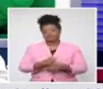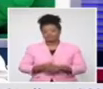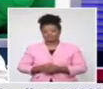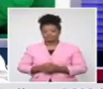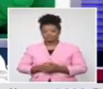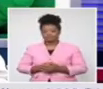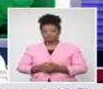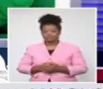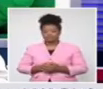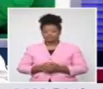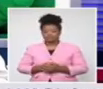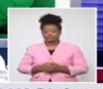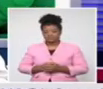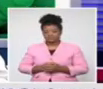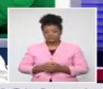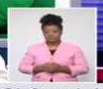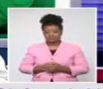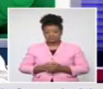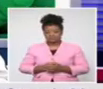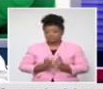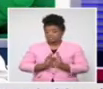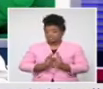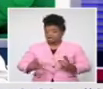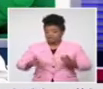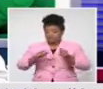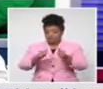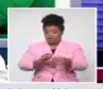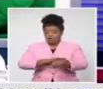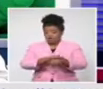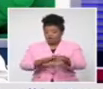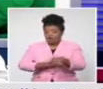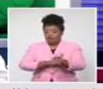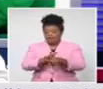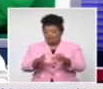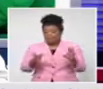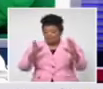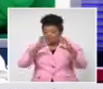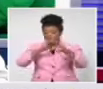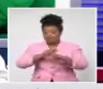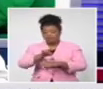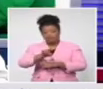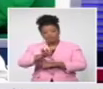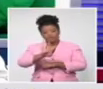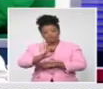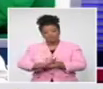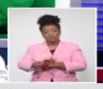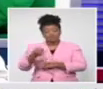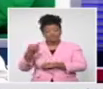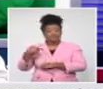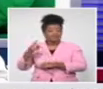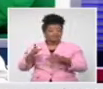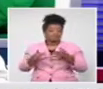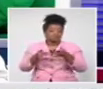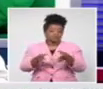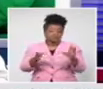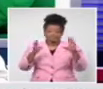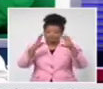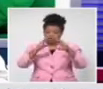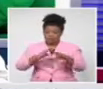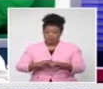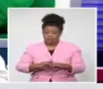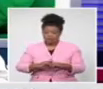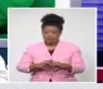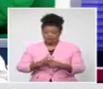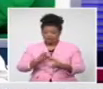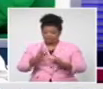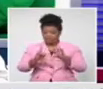hospitales. Recuperados el 94%. Y ayer no reportaron casos pediátricos ni